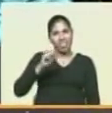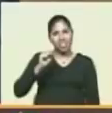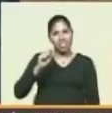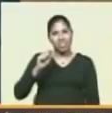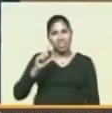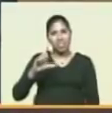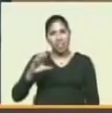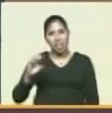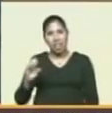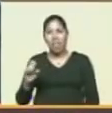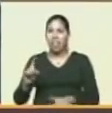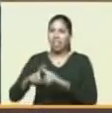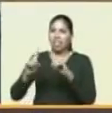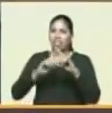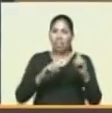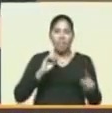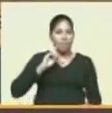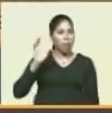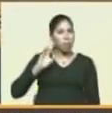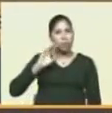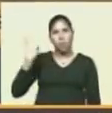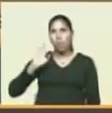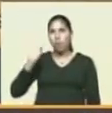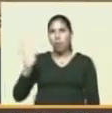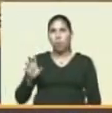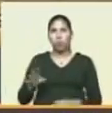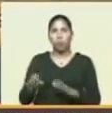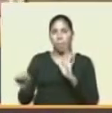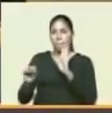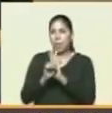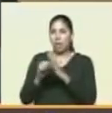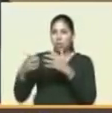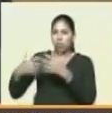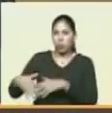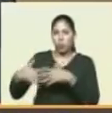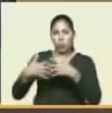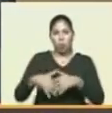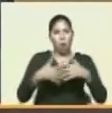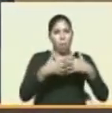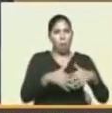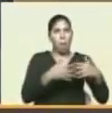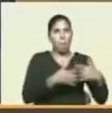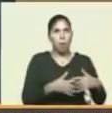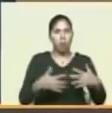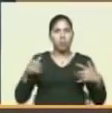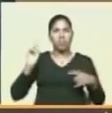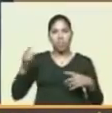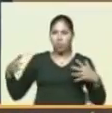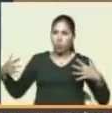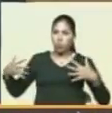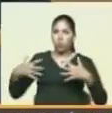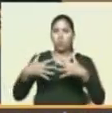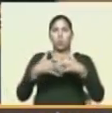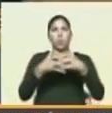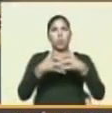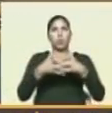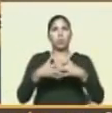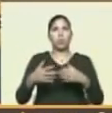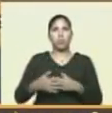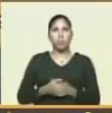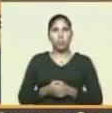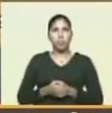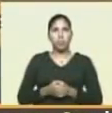como Parmalat, como Syngenta, como Monsanto, como Cargill, en el